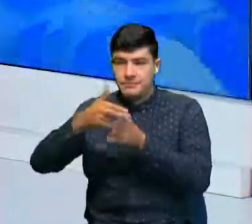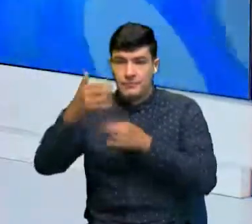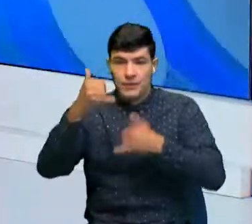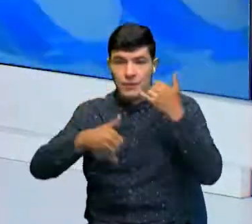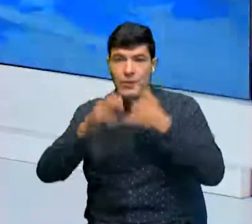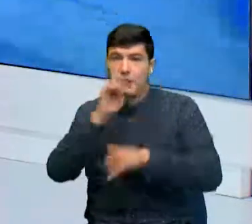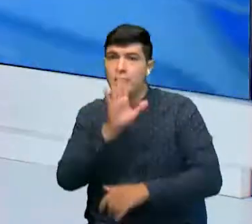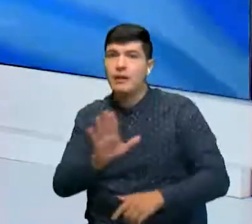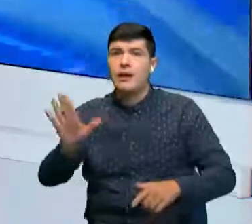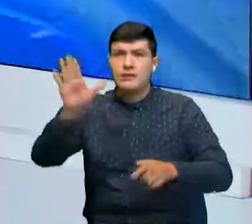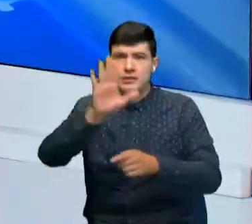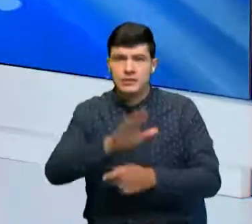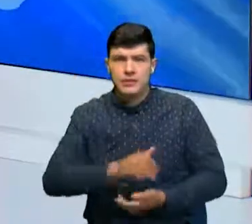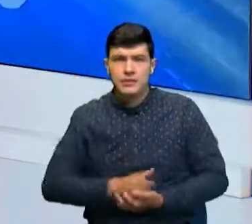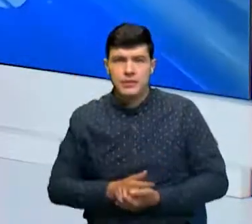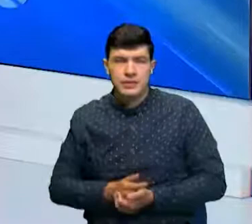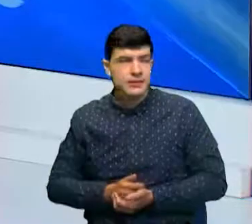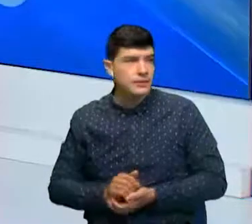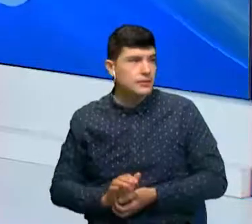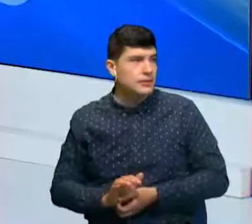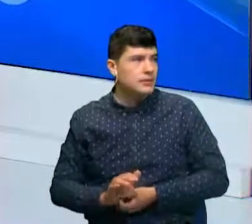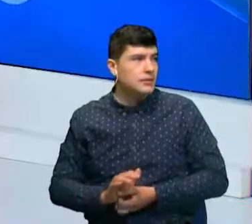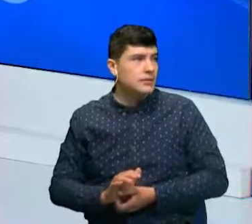Deportivos Nacionales.